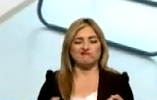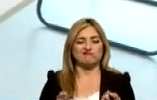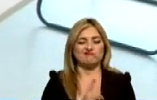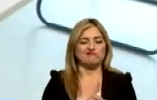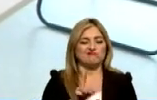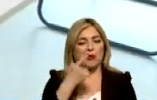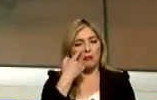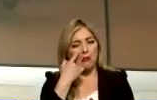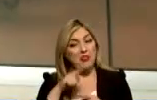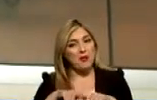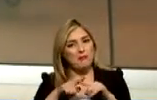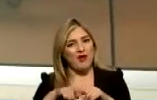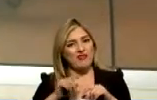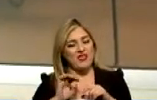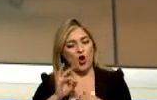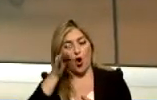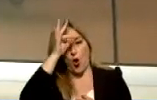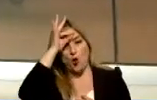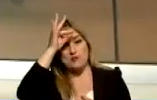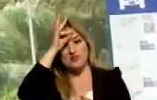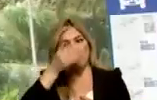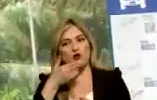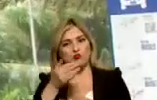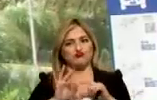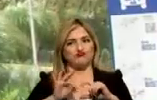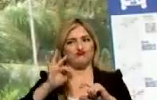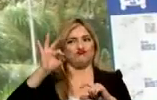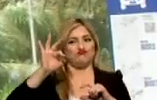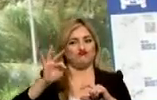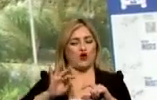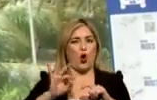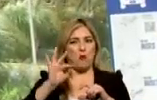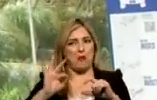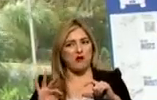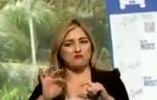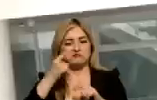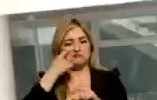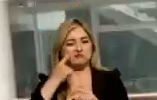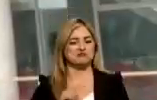y la situación en los hospitales del país. En Quito, Daniela Valencia, 24.